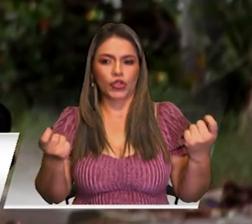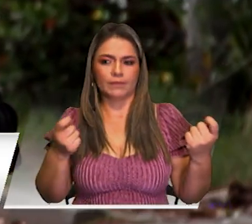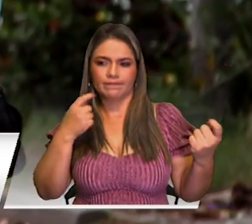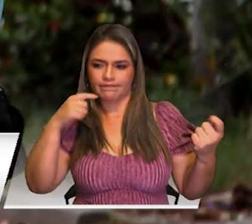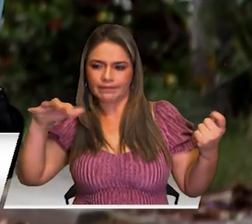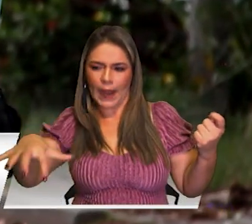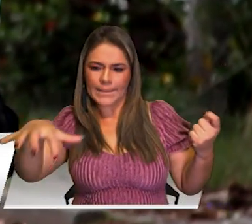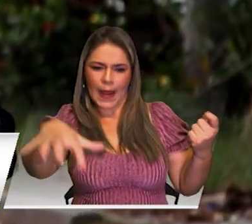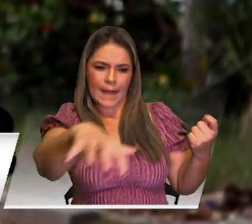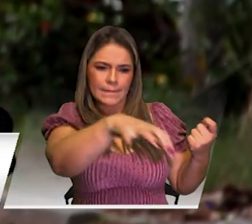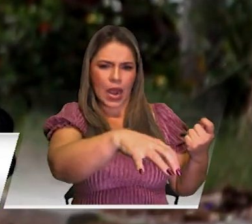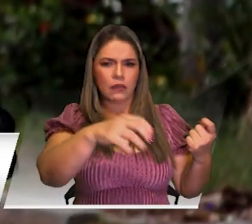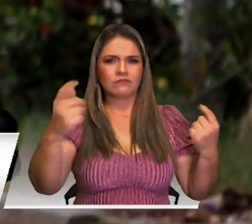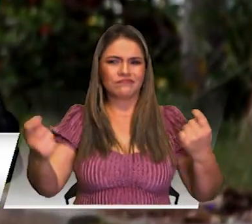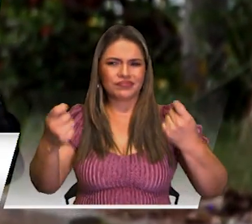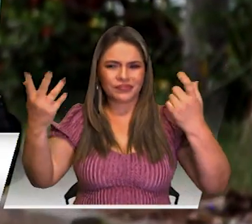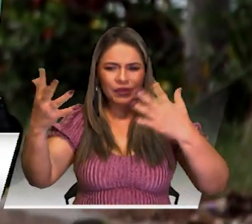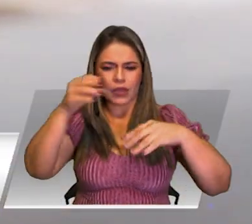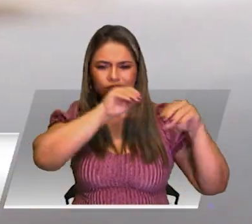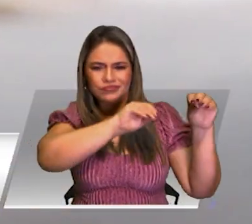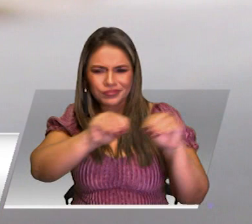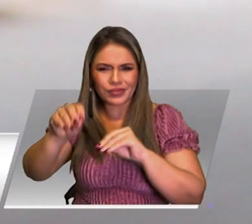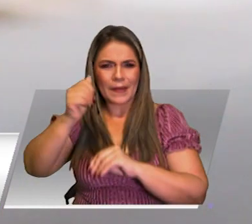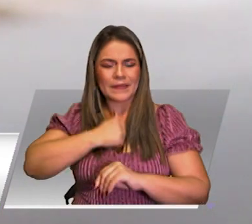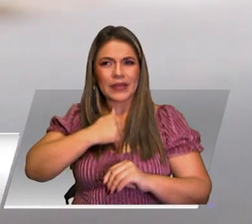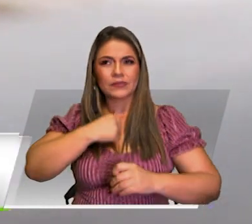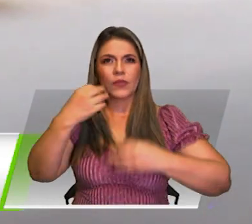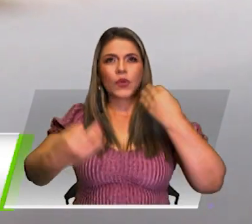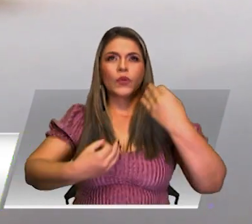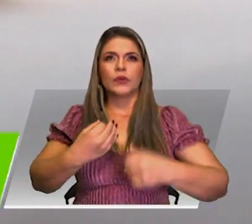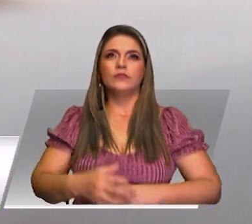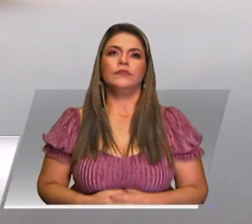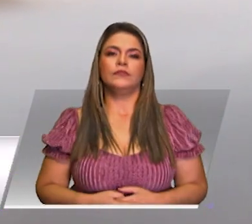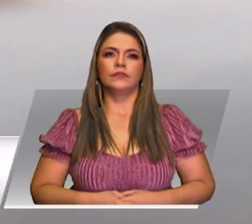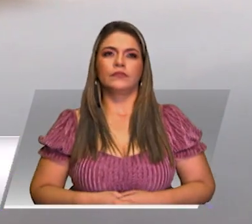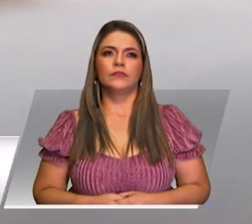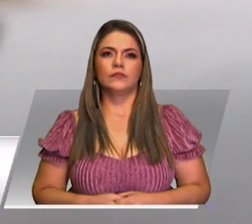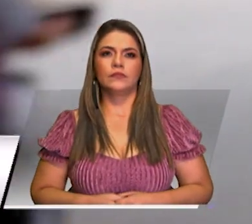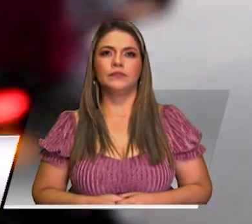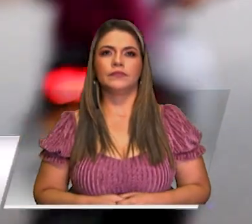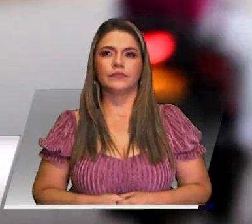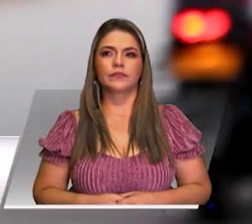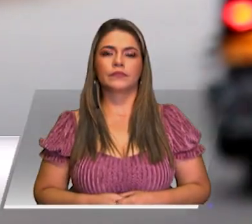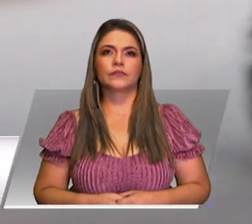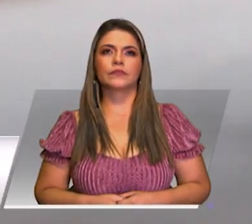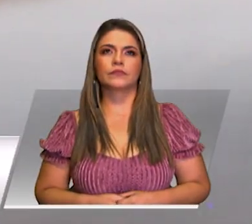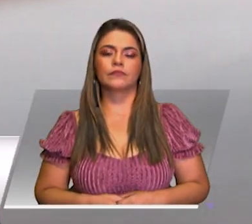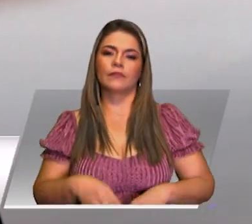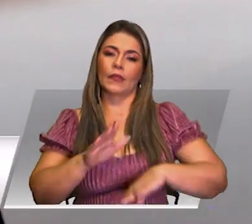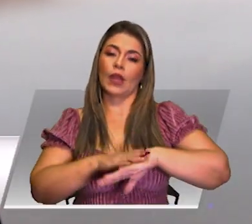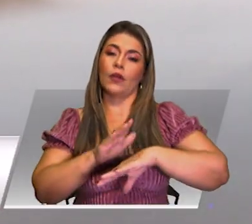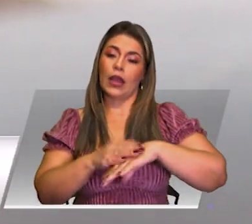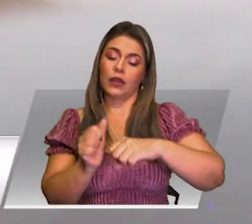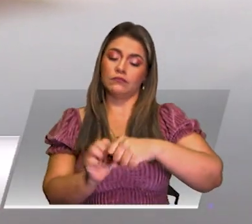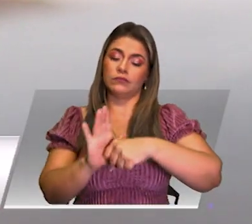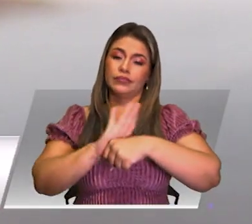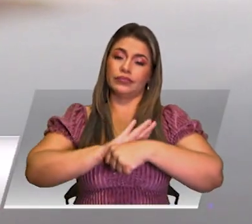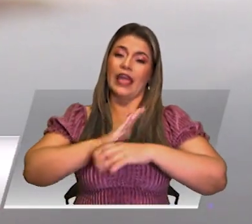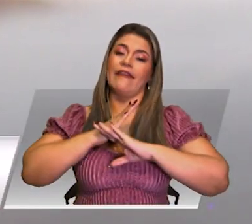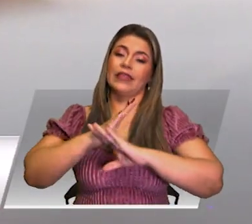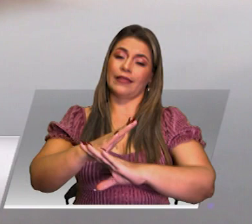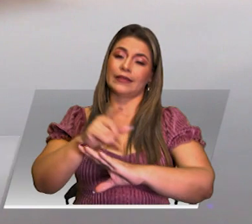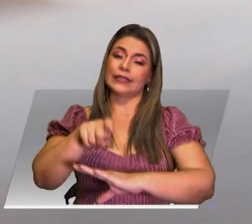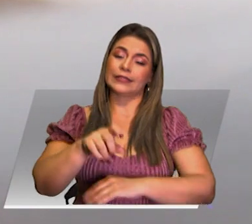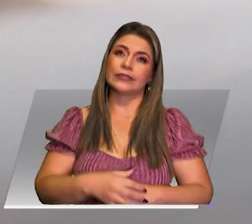campañas pedagógicas por el autocuidado con esto estamos intentando evitar el contagio de coronavirus es por eso que extendemos